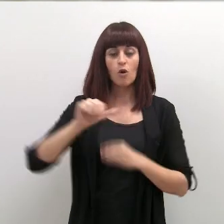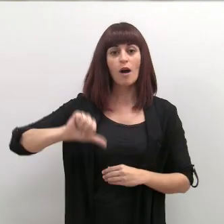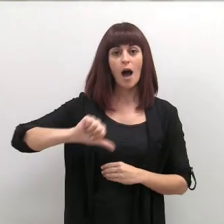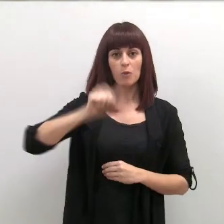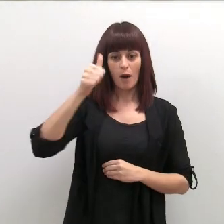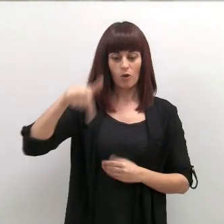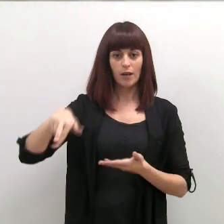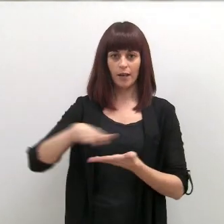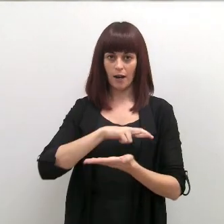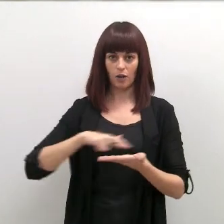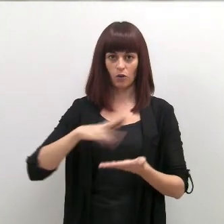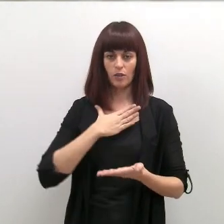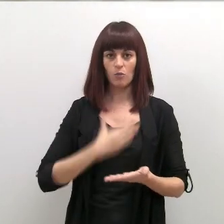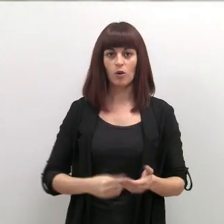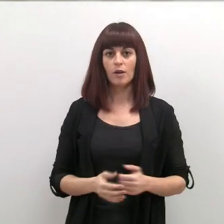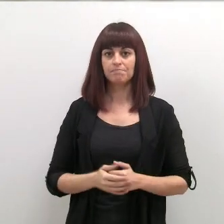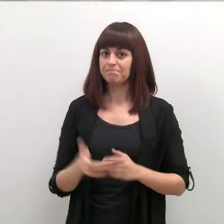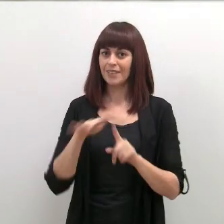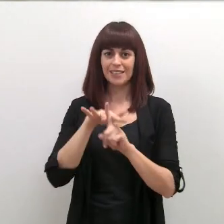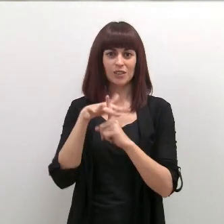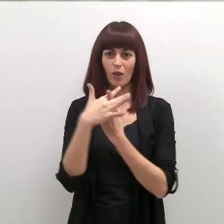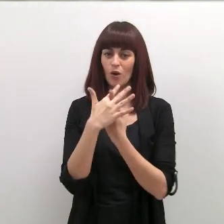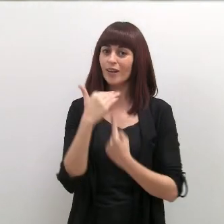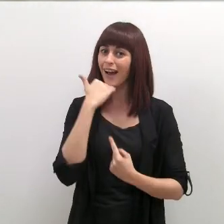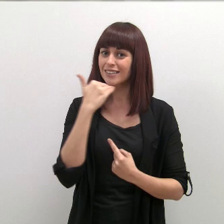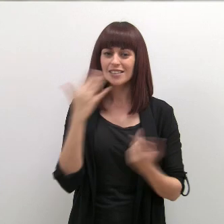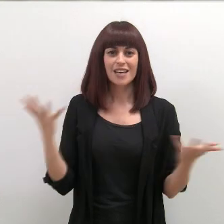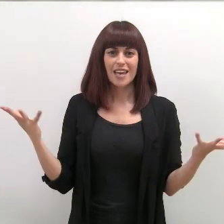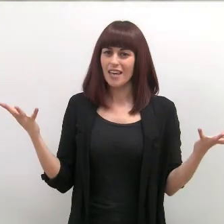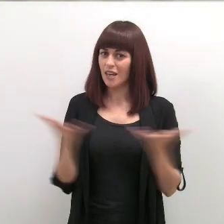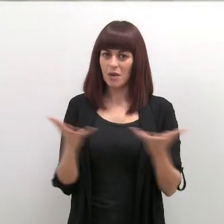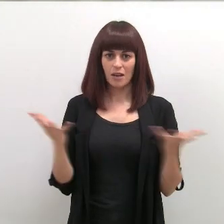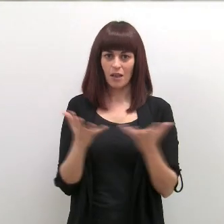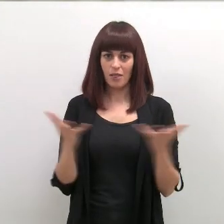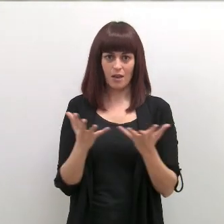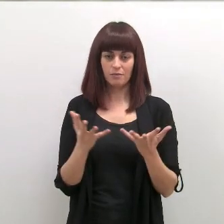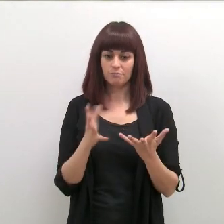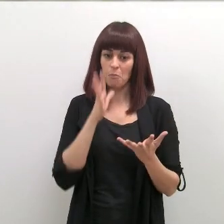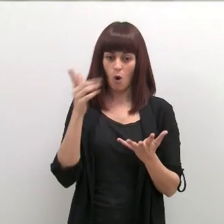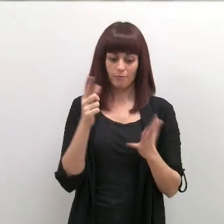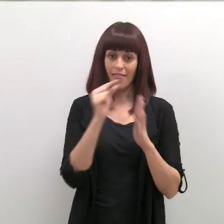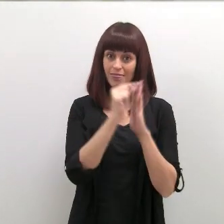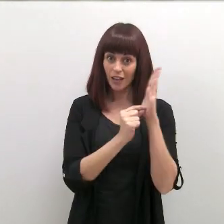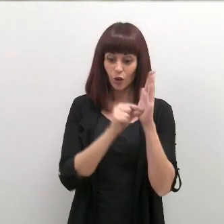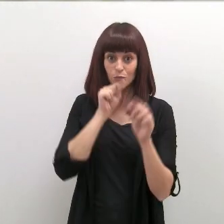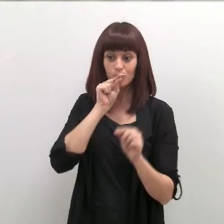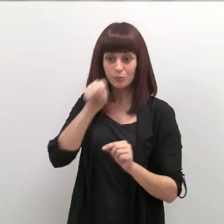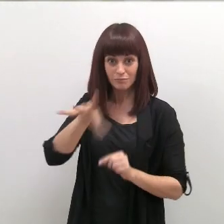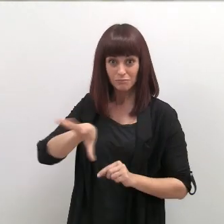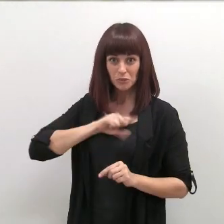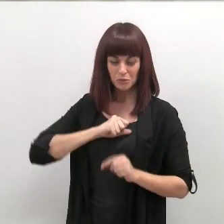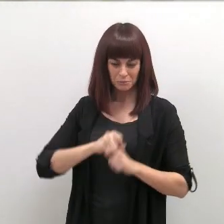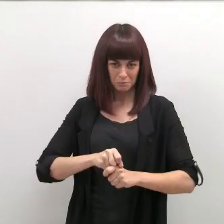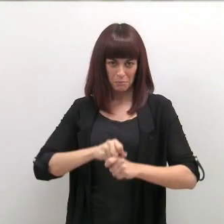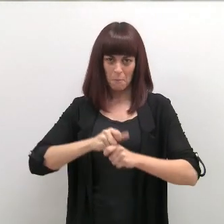nuestra región. Afrontamos una situación casi de emergencia, habida cuenta de la evolución de los datos de contagios. El